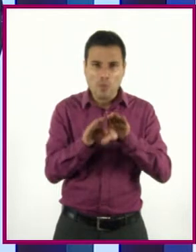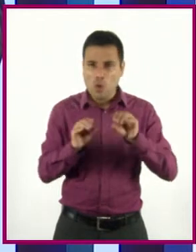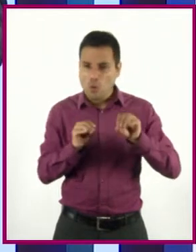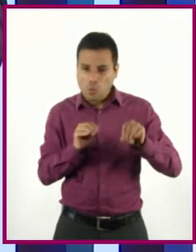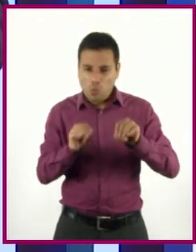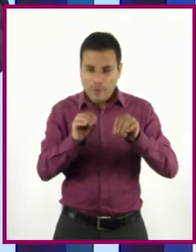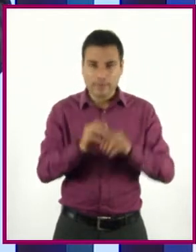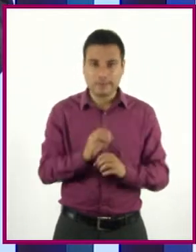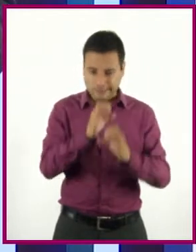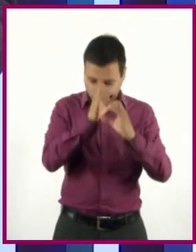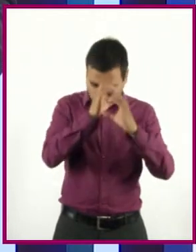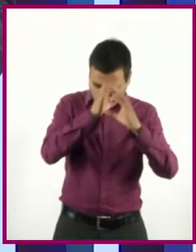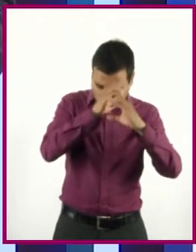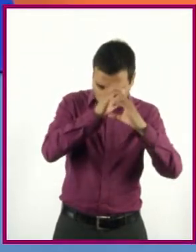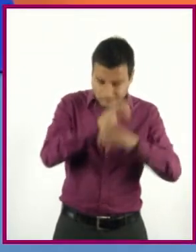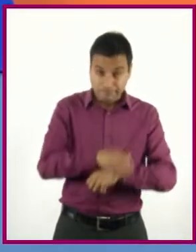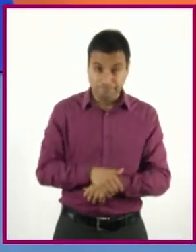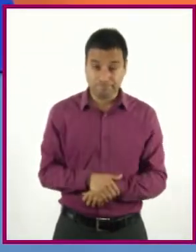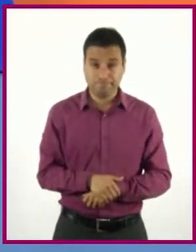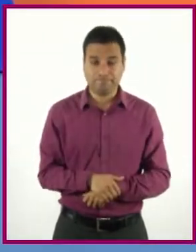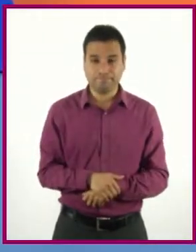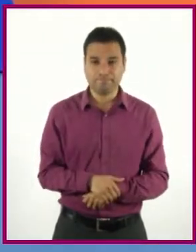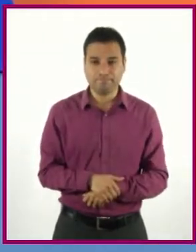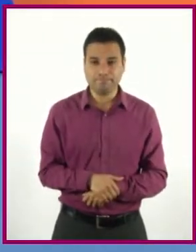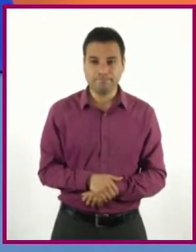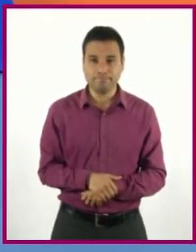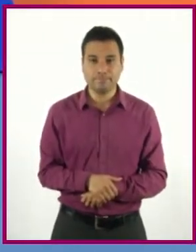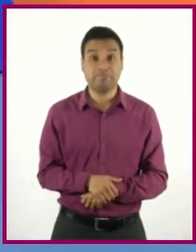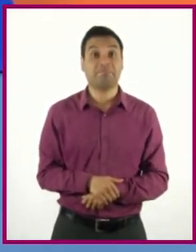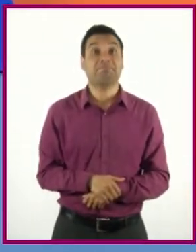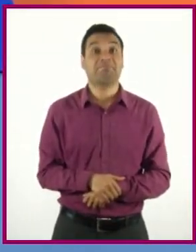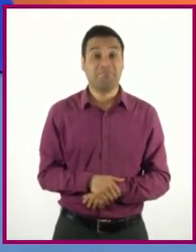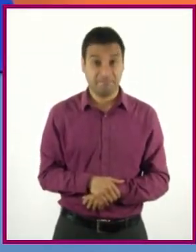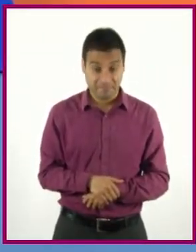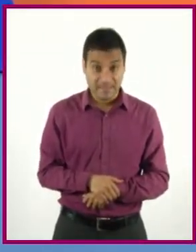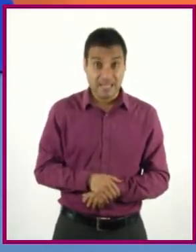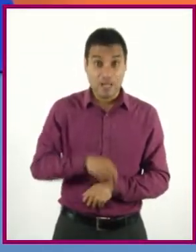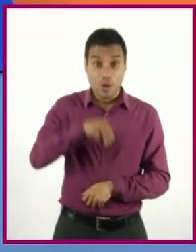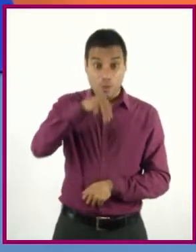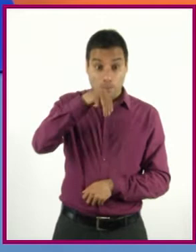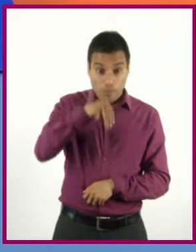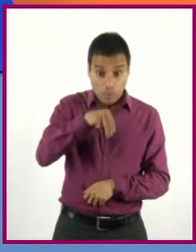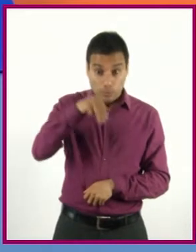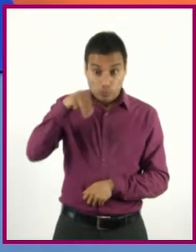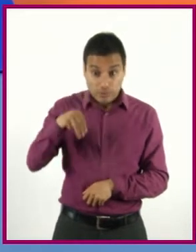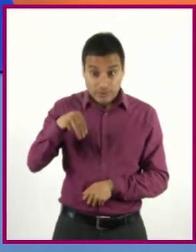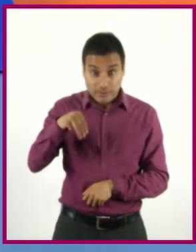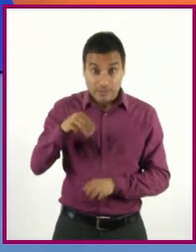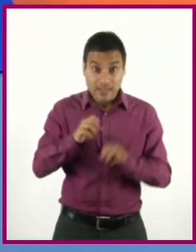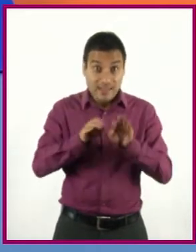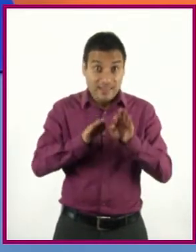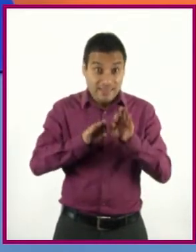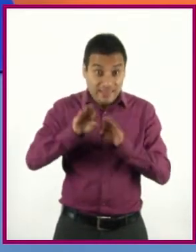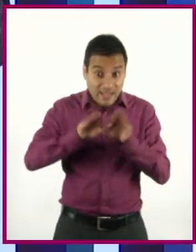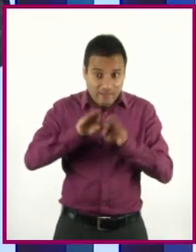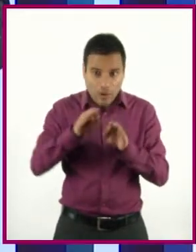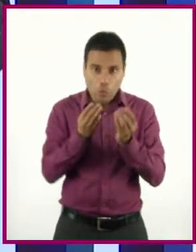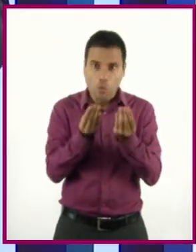microscópica como macroscópicamente. Parece que la carrera del doctor Moshinsky fue sumamente